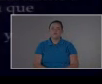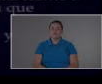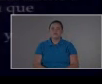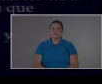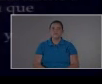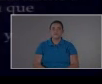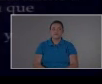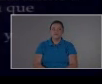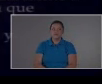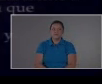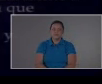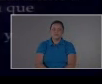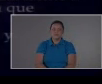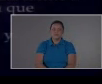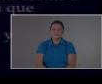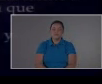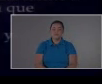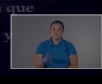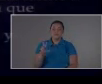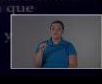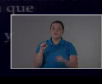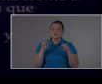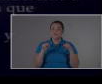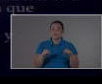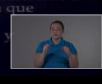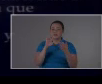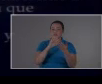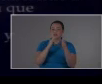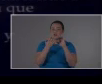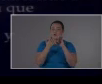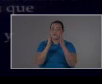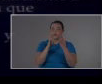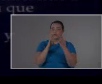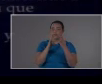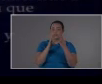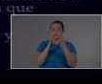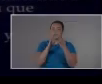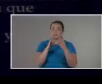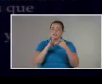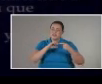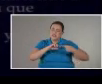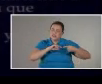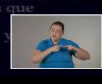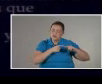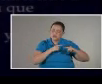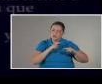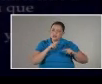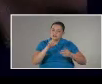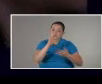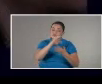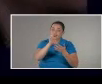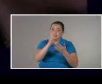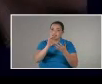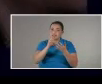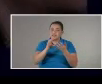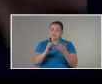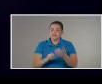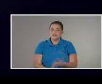Única. No se puede comparar. Y dolorosa. Esas son las características.